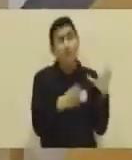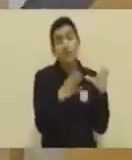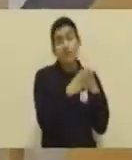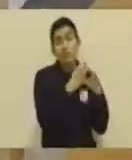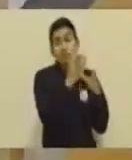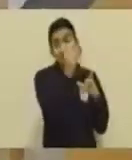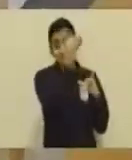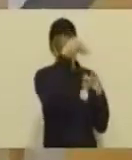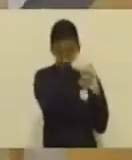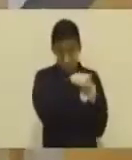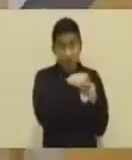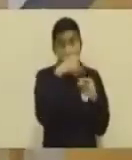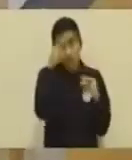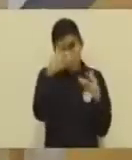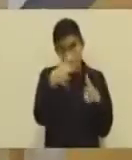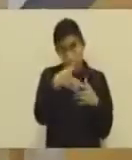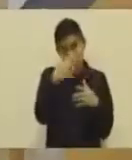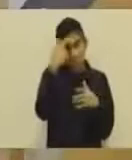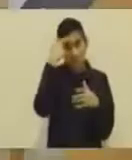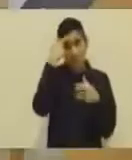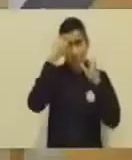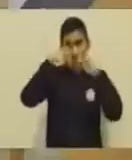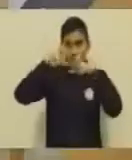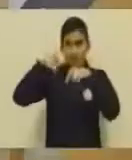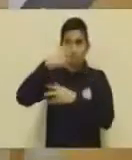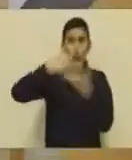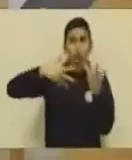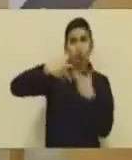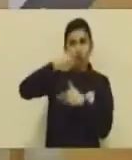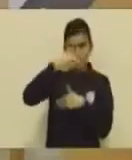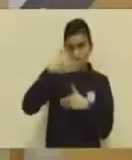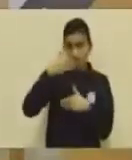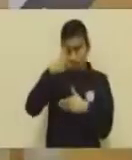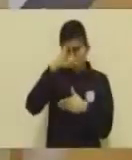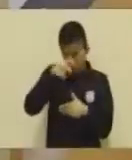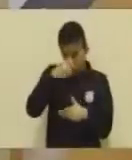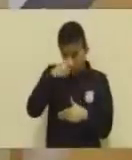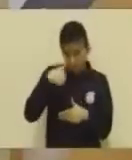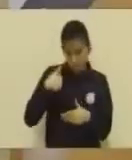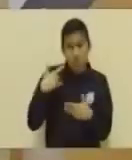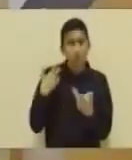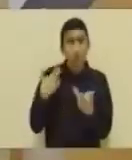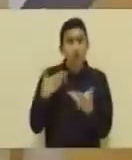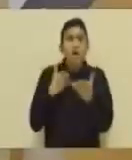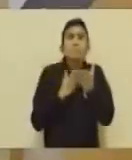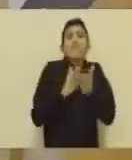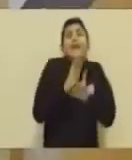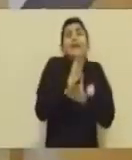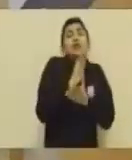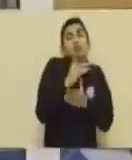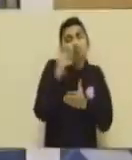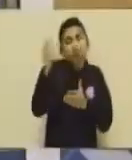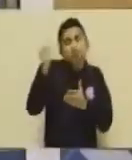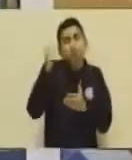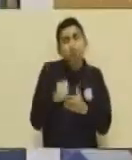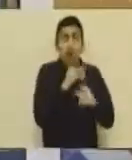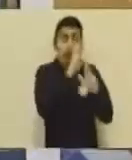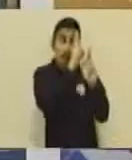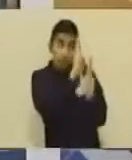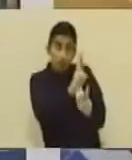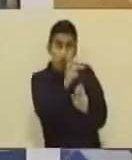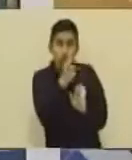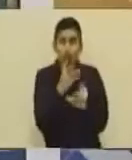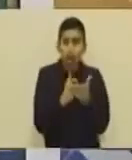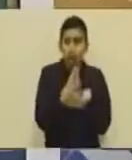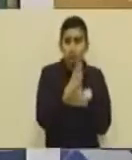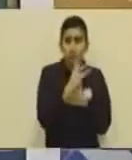toda persona estamos en todo el derecho de exigir el respeto, ¿verdad? Y creo que va parte del